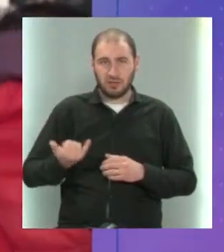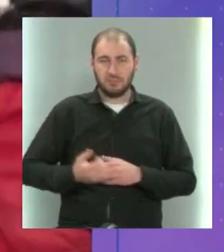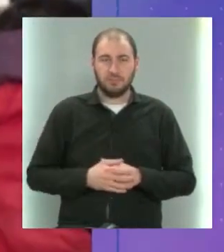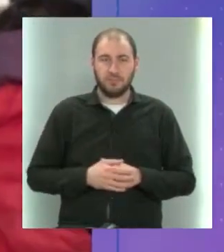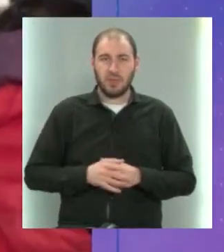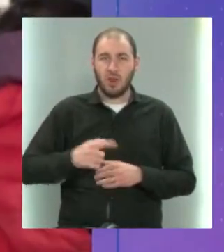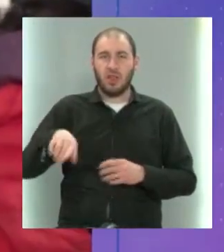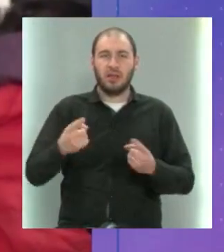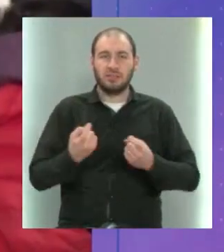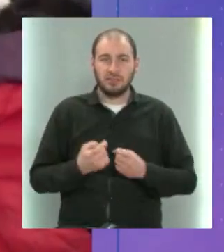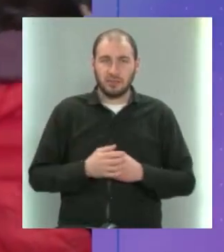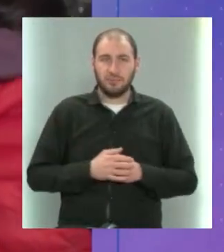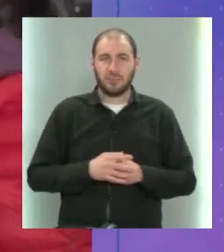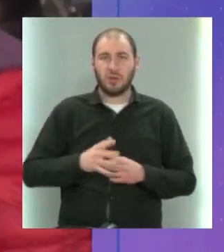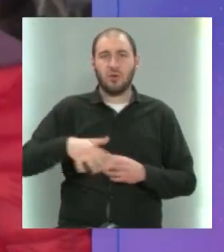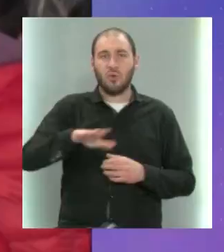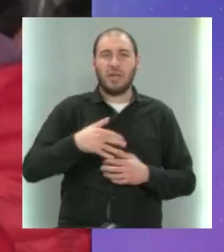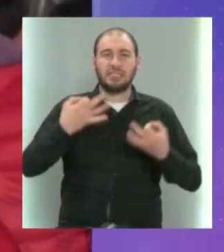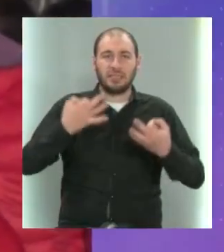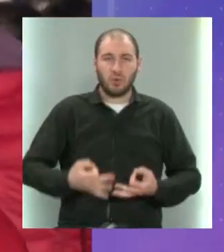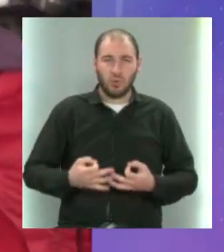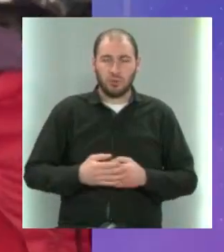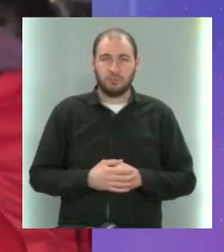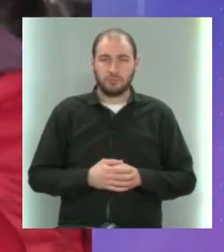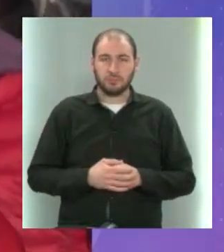y necesitamos que sean en un lugar seguro,